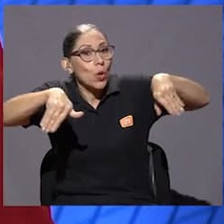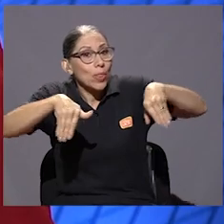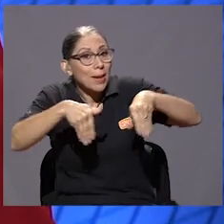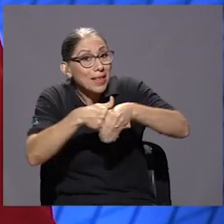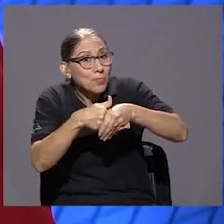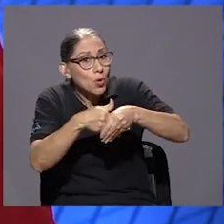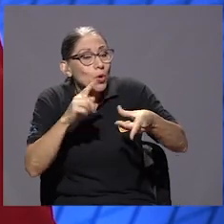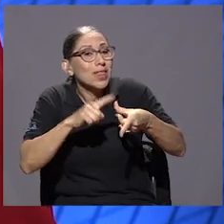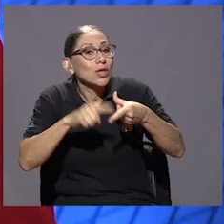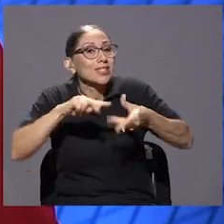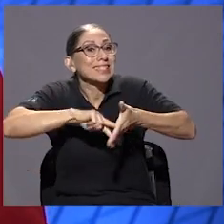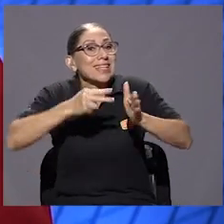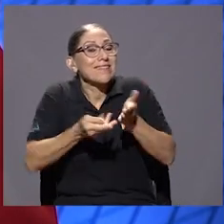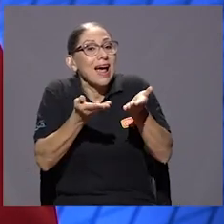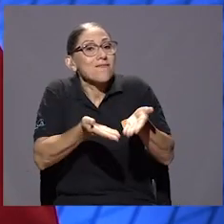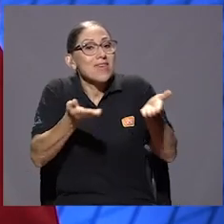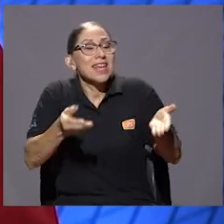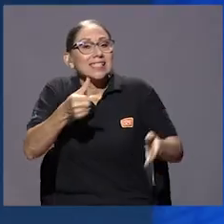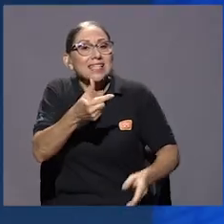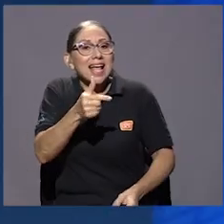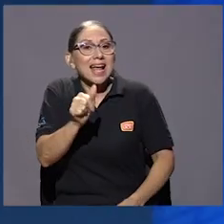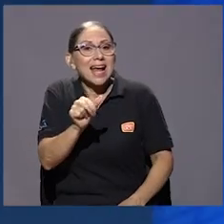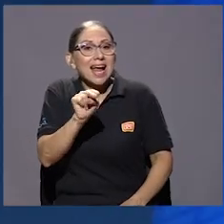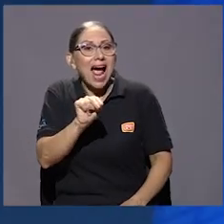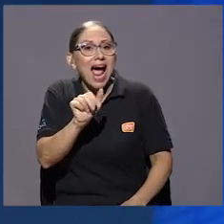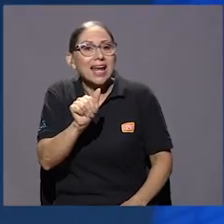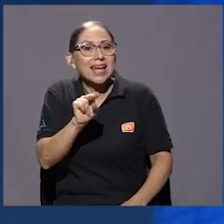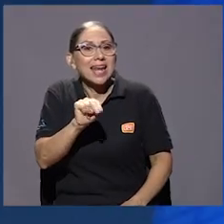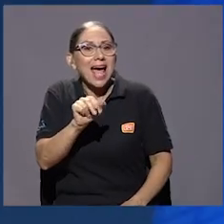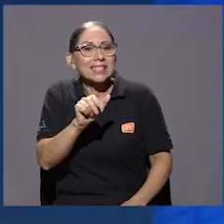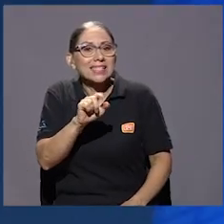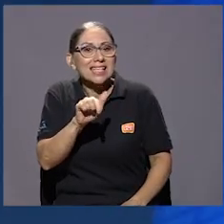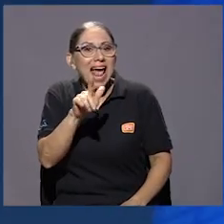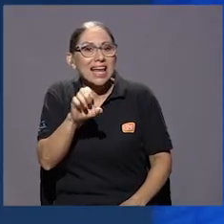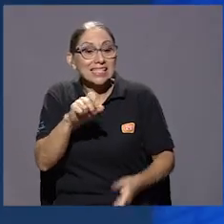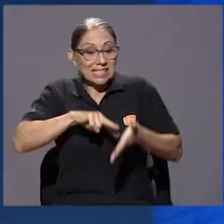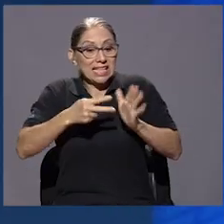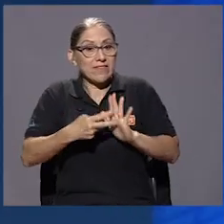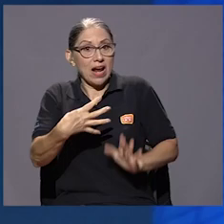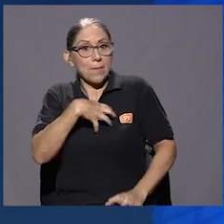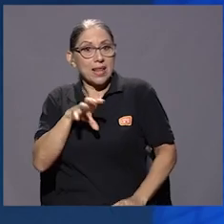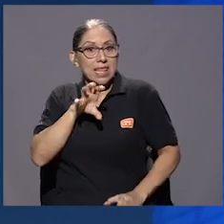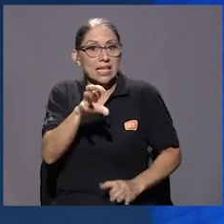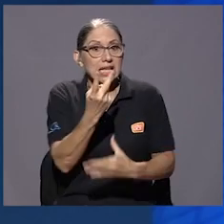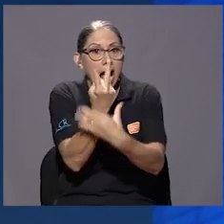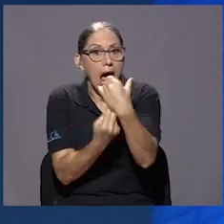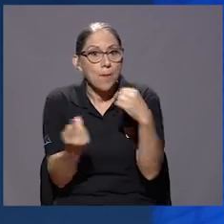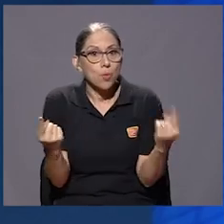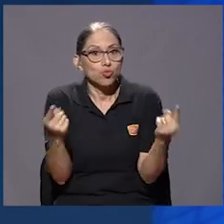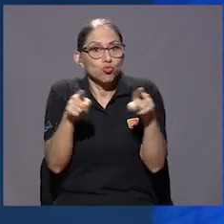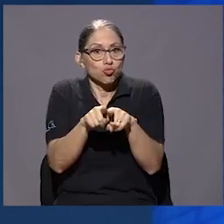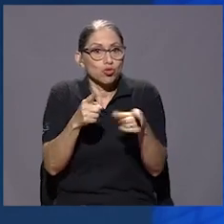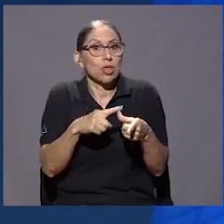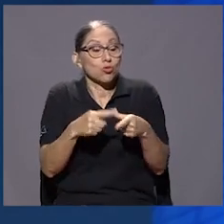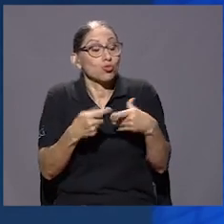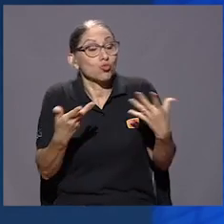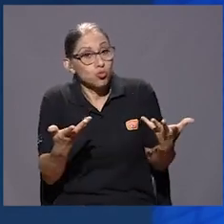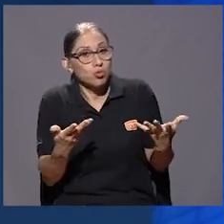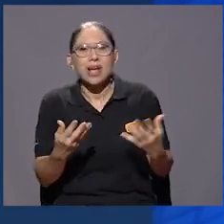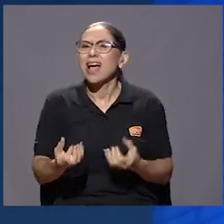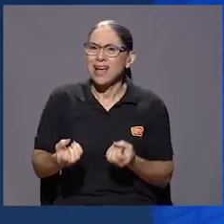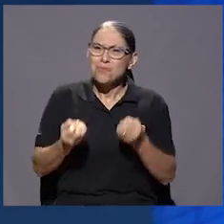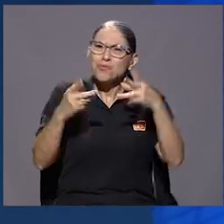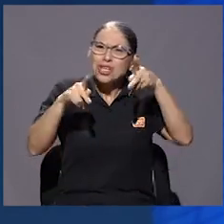es doloroso también, por supuesto. Por lo visto, hay muchos temas que la gente ignora. O sea, digamos que